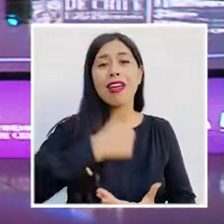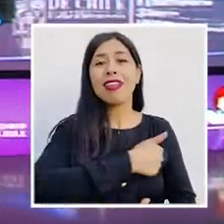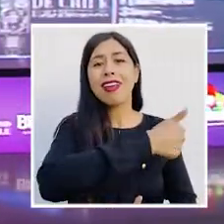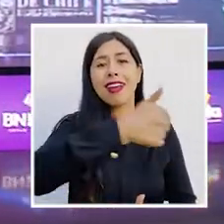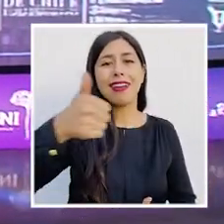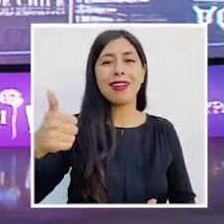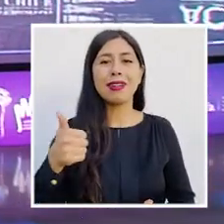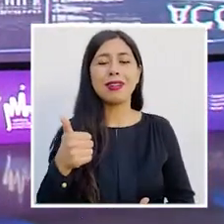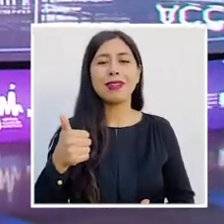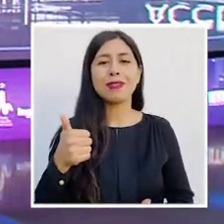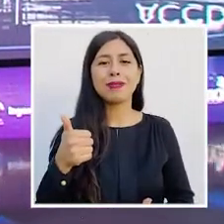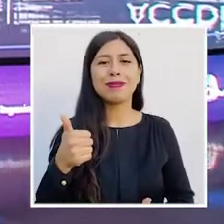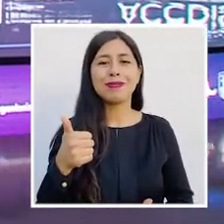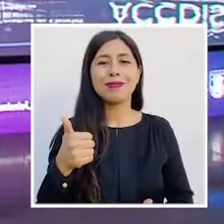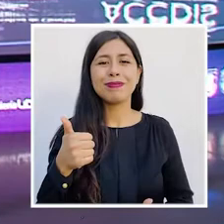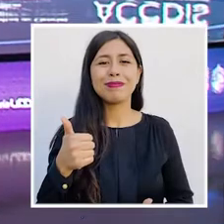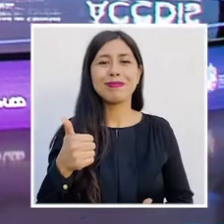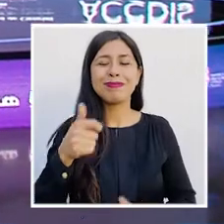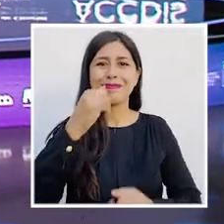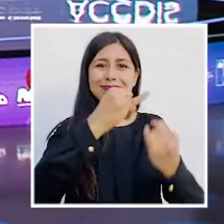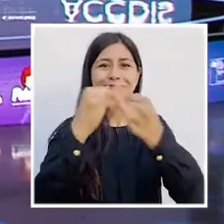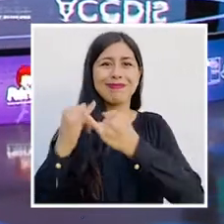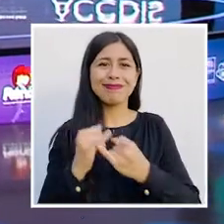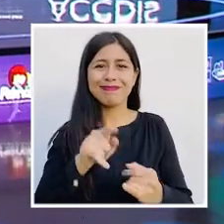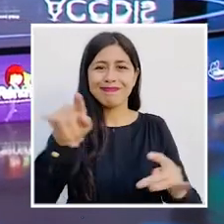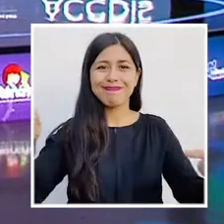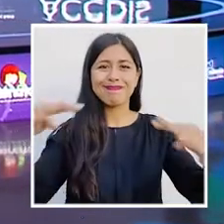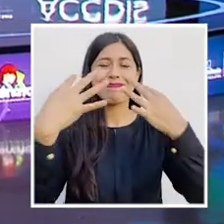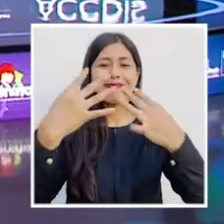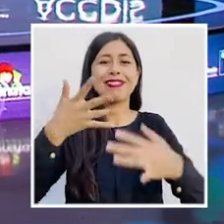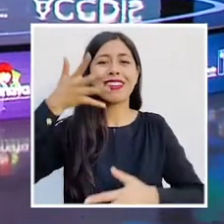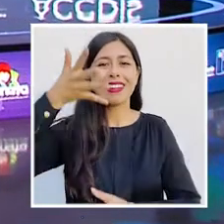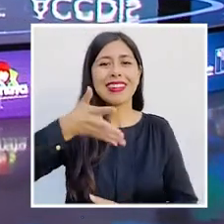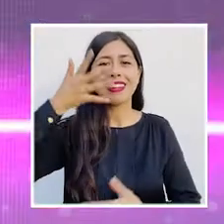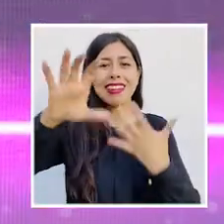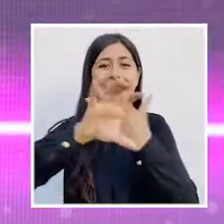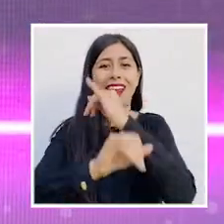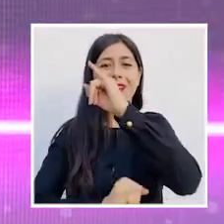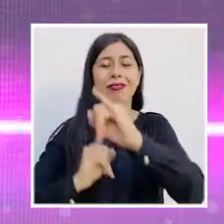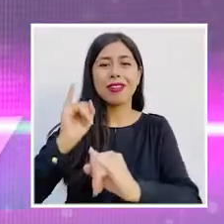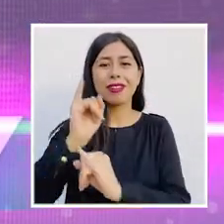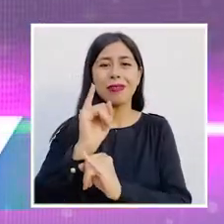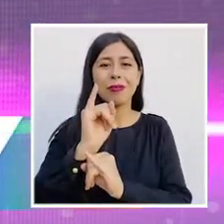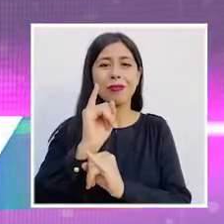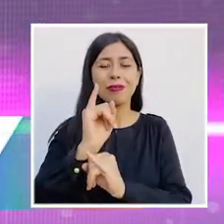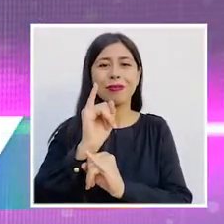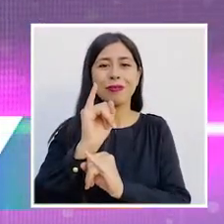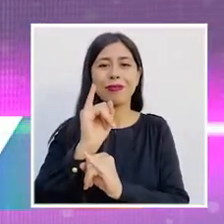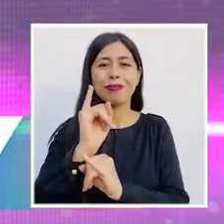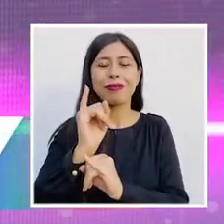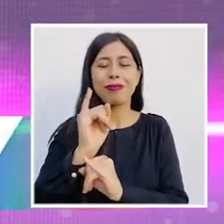Muy buenos días a todos, a todos los amigos que están siguiendo esta charla virtual,